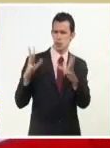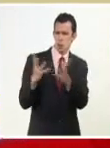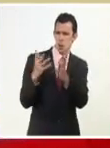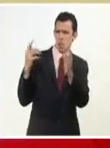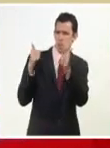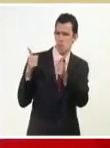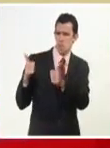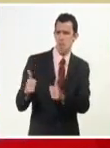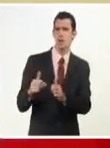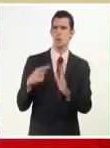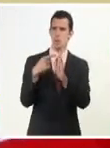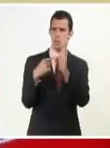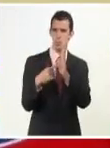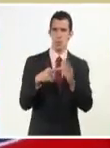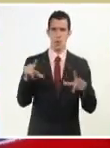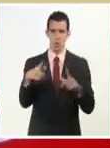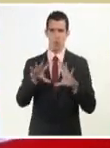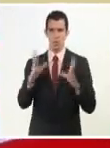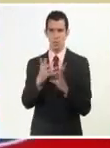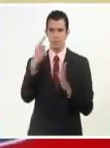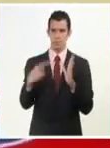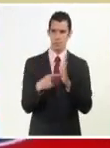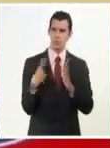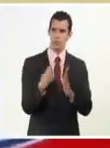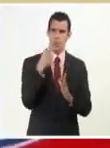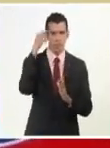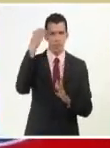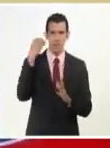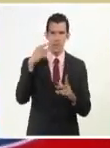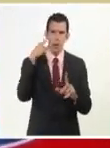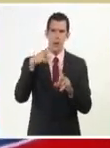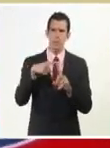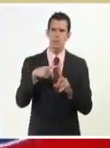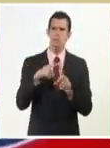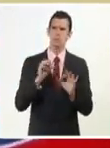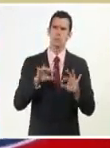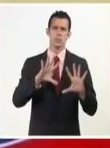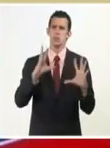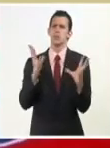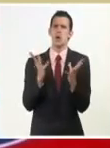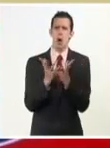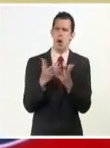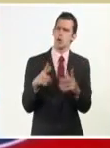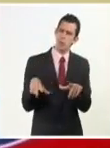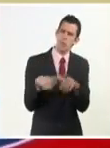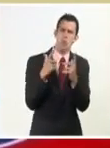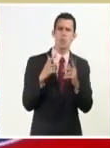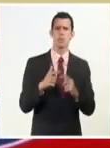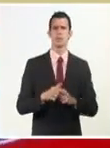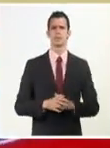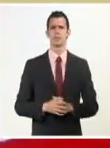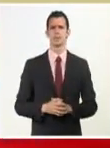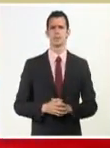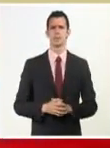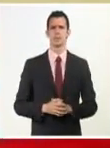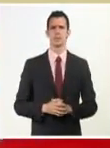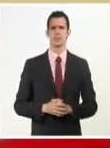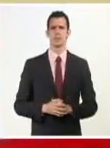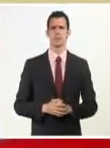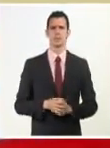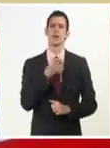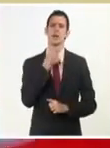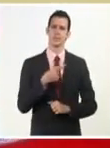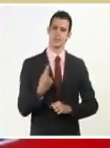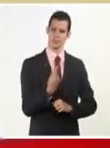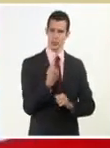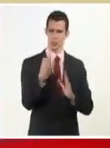y creo que casi todos fueron cumplidos. Por ejemplo, queríamos presentar un equipo lo más competitivo posible y creo que logramos